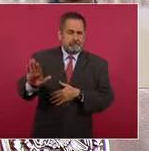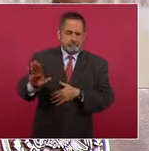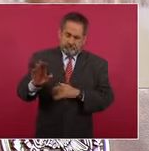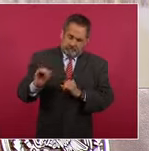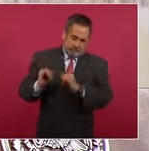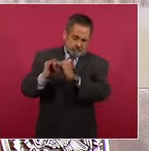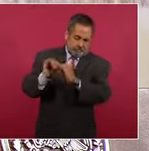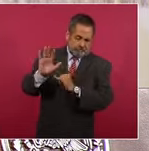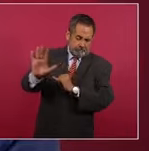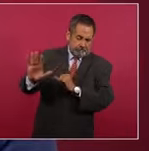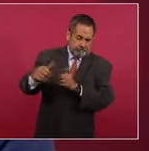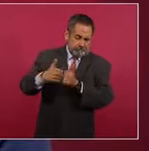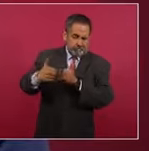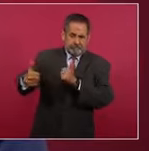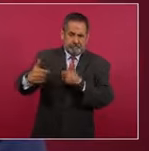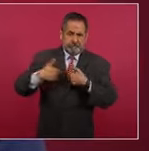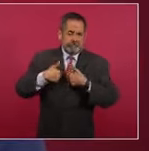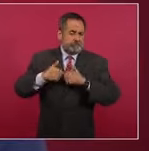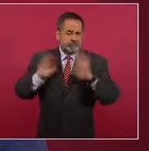institución independiente.